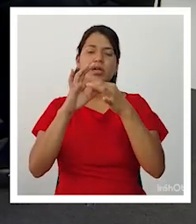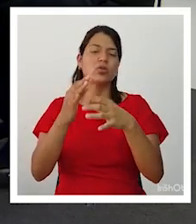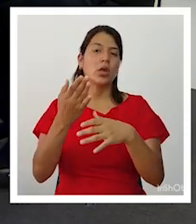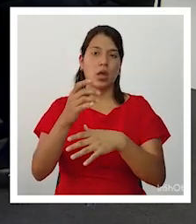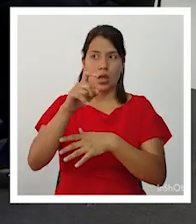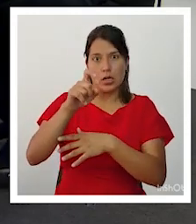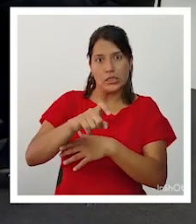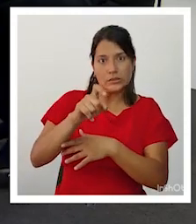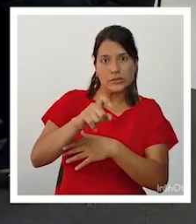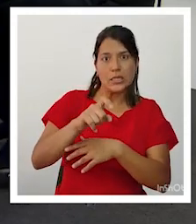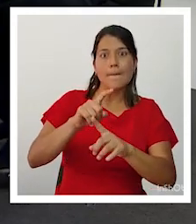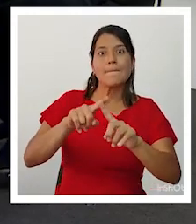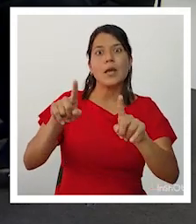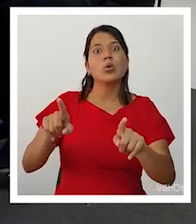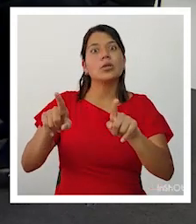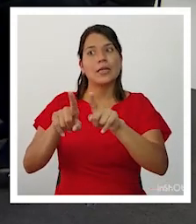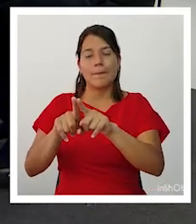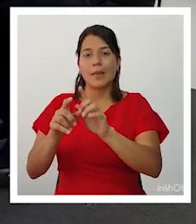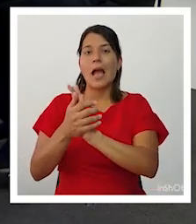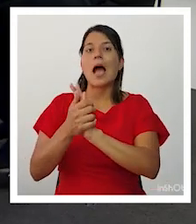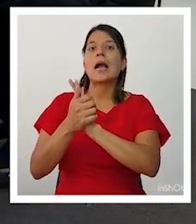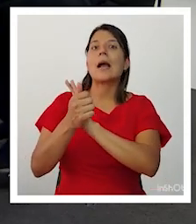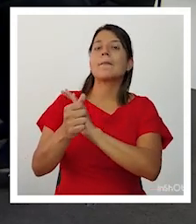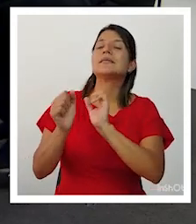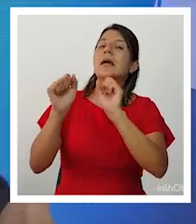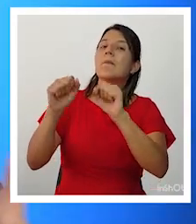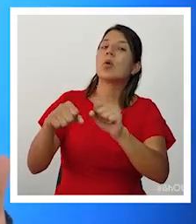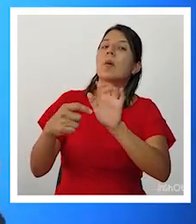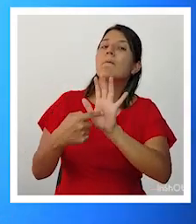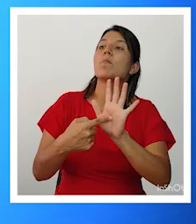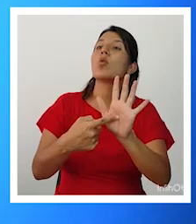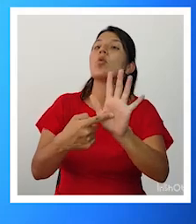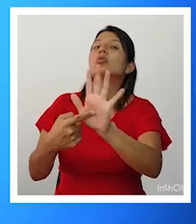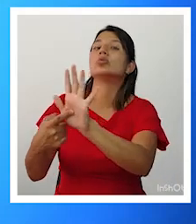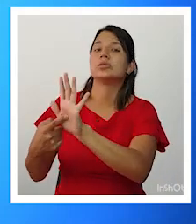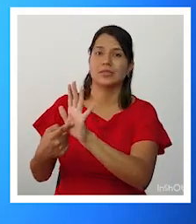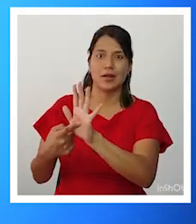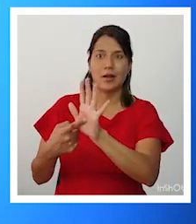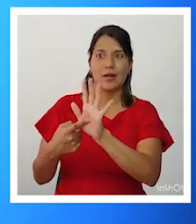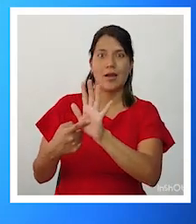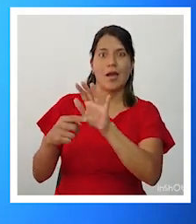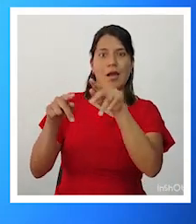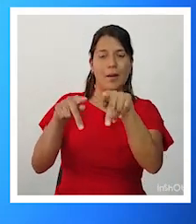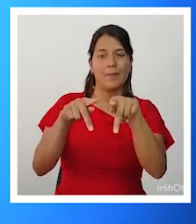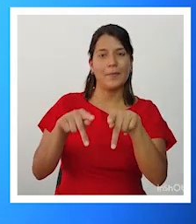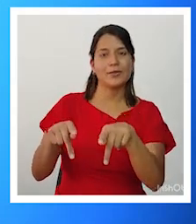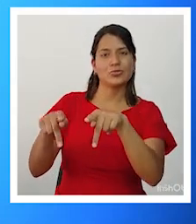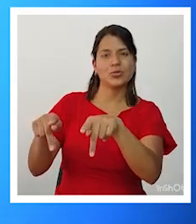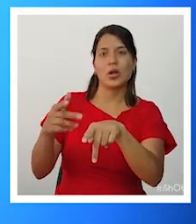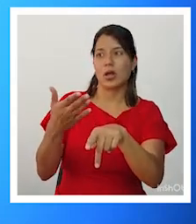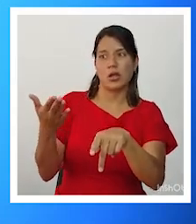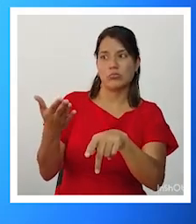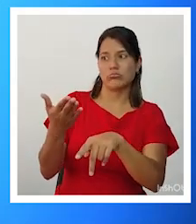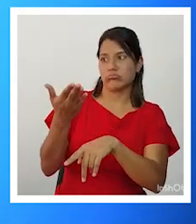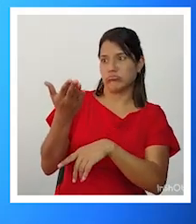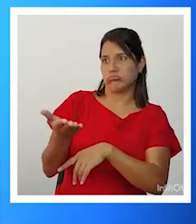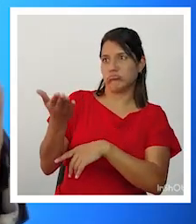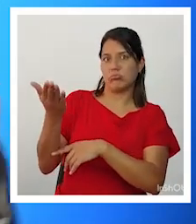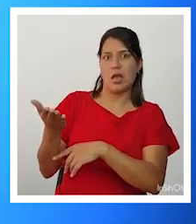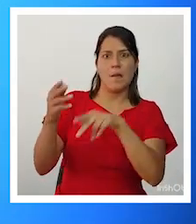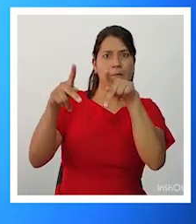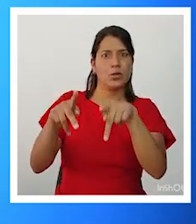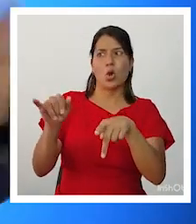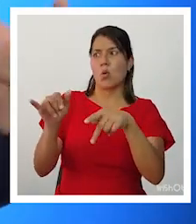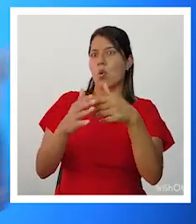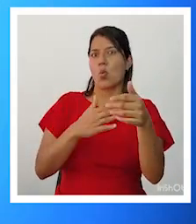sino la capacidad de mostrarle al mundo que son personas como cualquier otro,